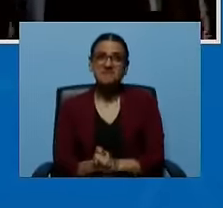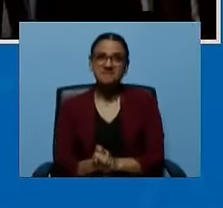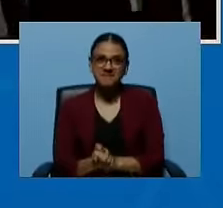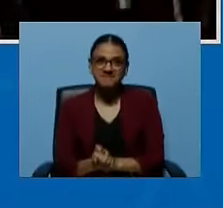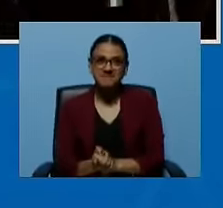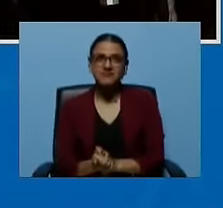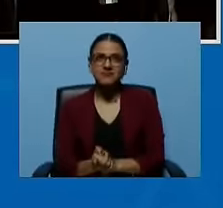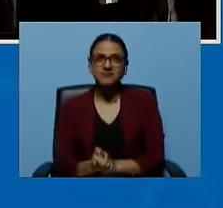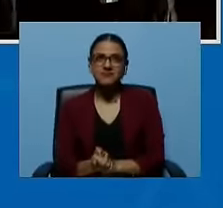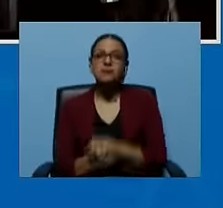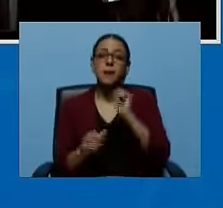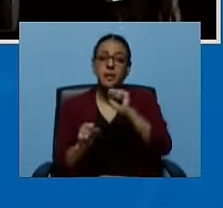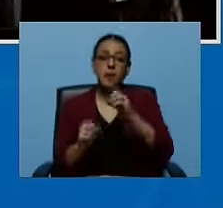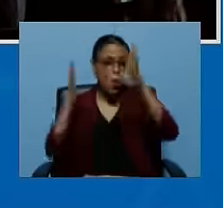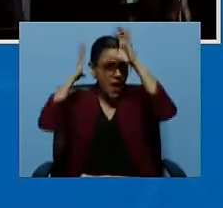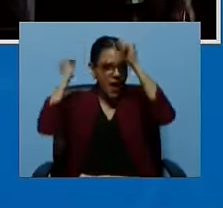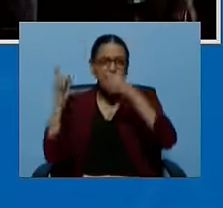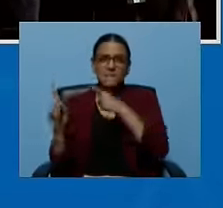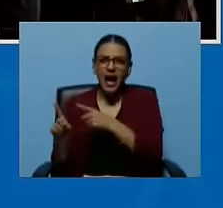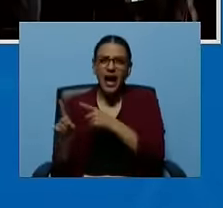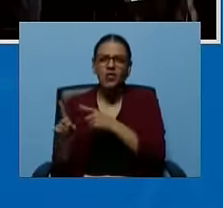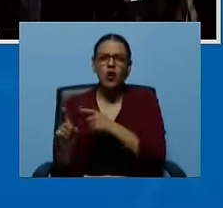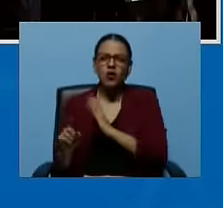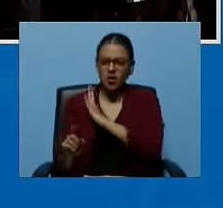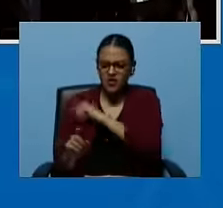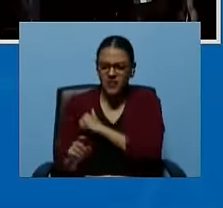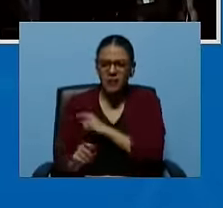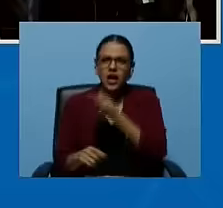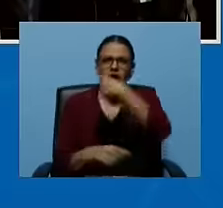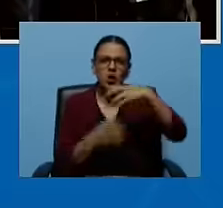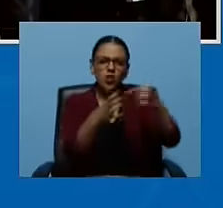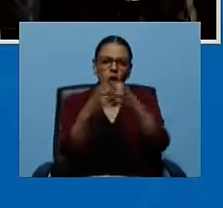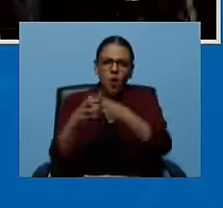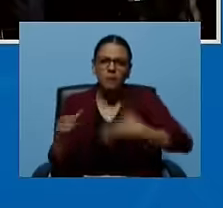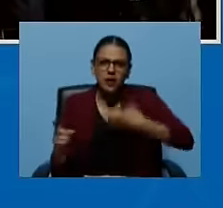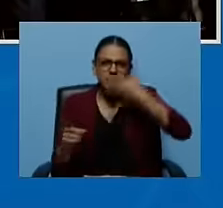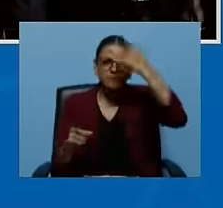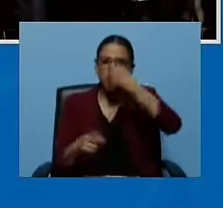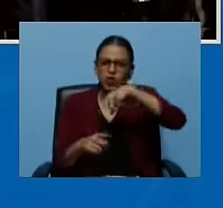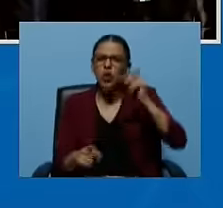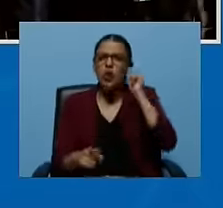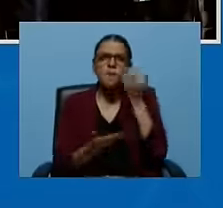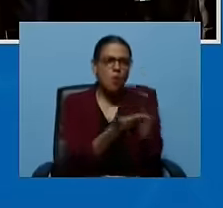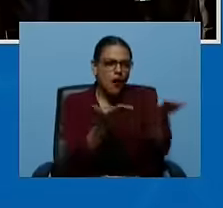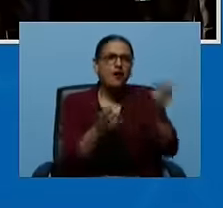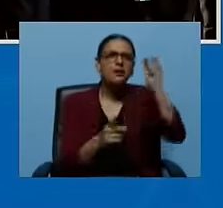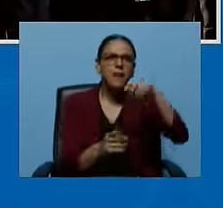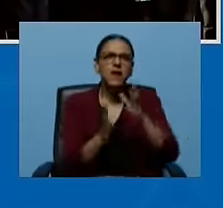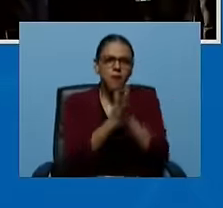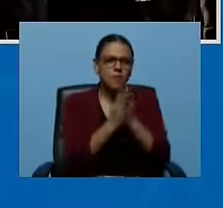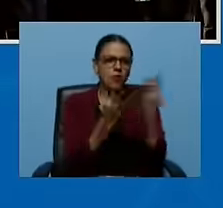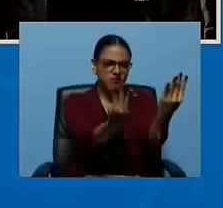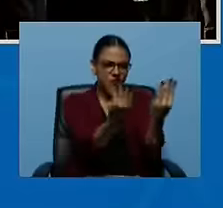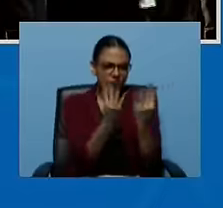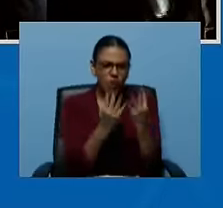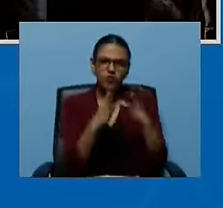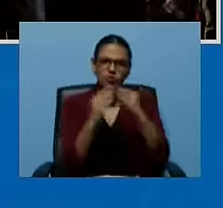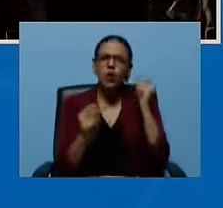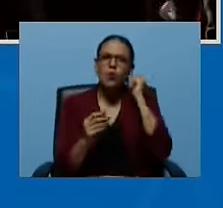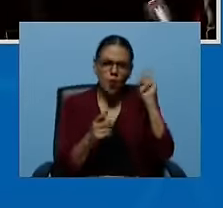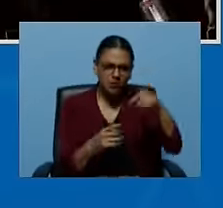Bueno, embajador de Palestina, compañeros del Líbano, de Palestina, mujeres, por favor, pasen al frente, las